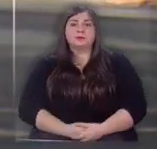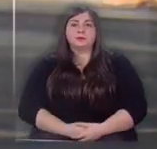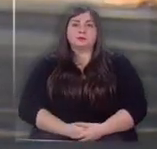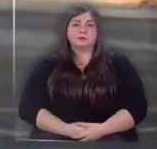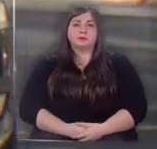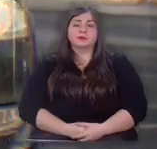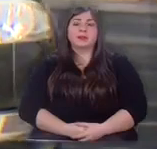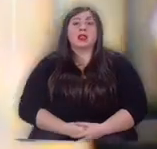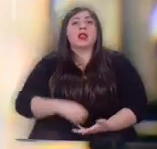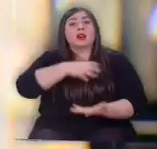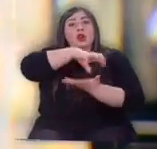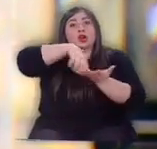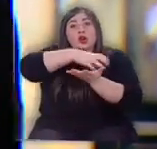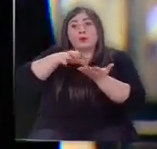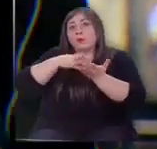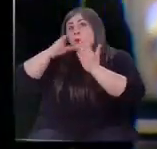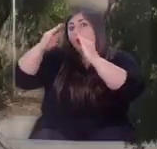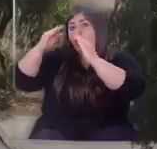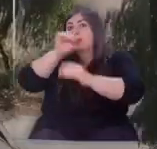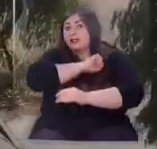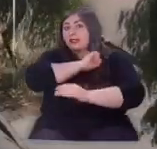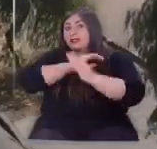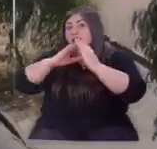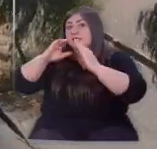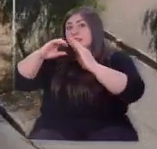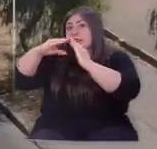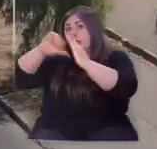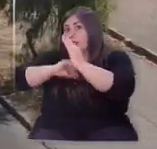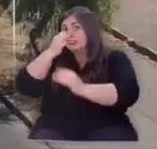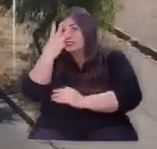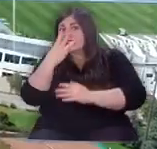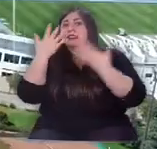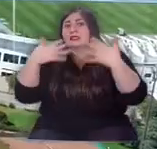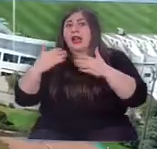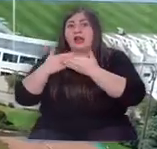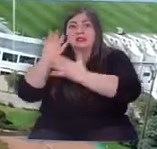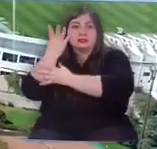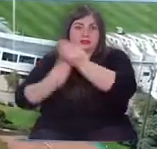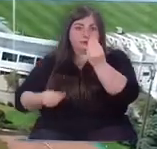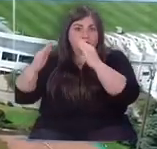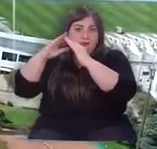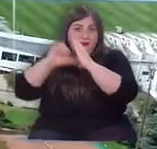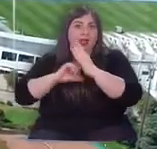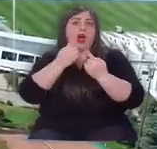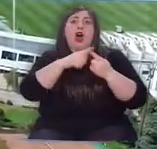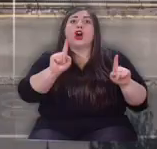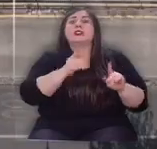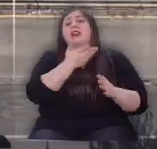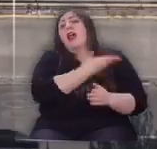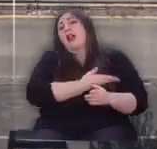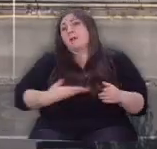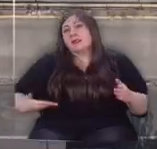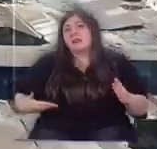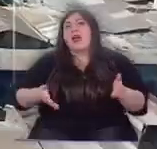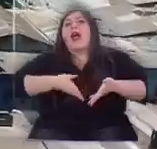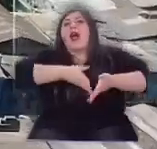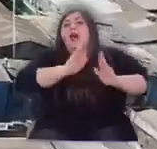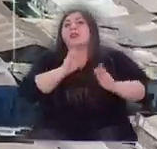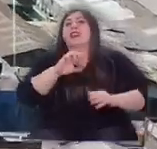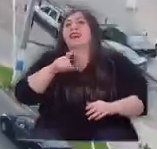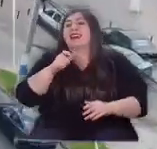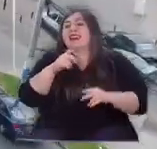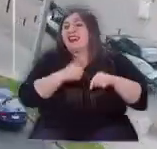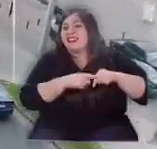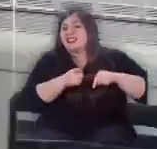Mientras tres comunas de Santiago salieron de cuarentenas, otras continúan a medias, divididas por las avenidas Grecia, Mata